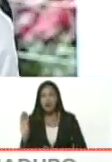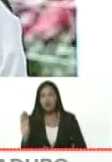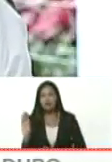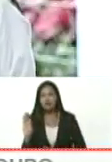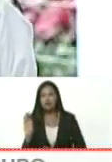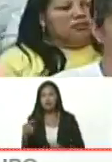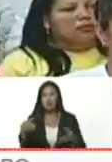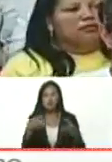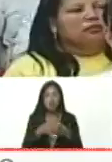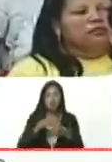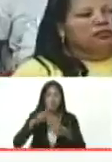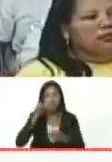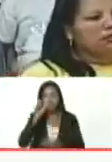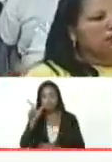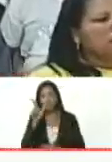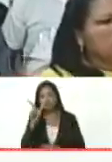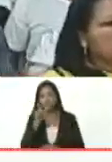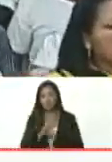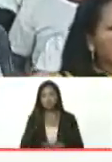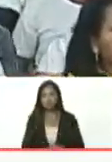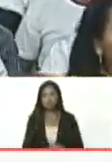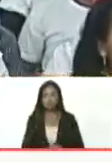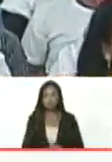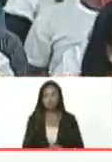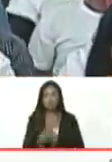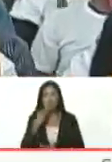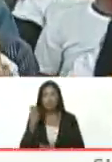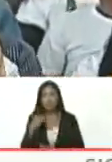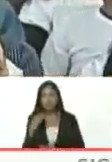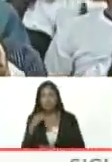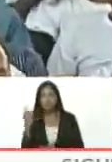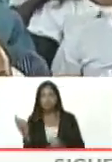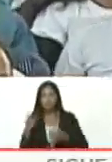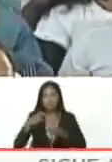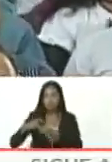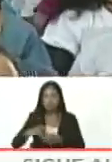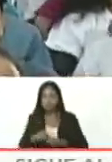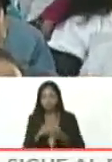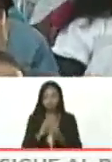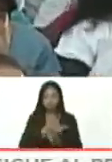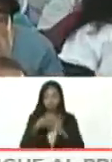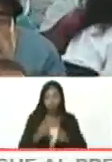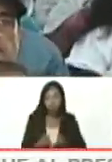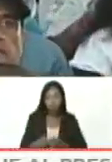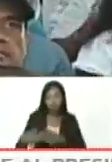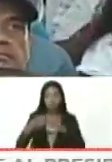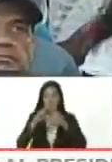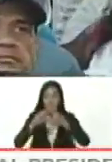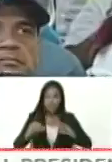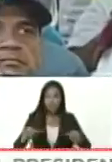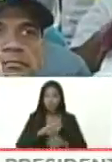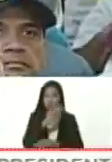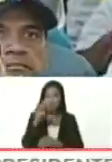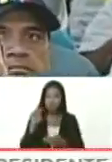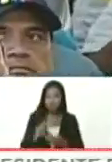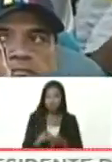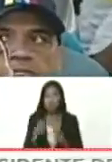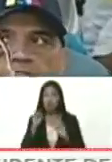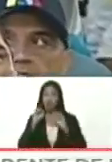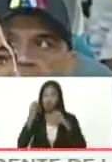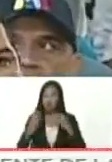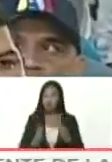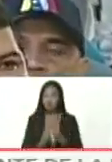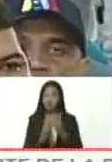Partido Socialista Unido de Venezuela, la juventud, todas las fuerzas en el territorio a lograr junto